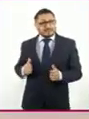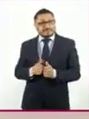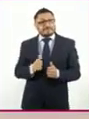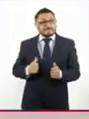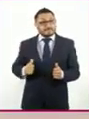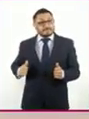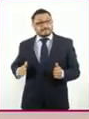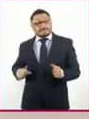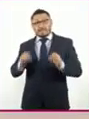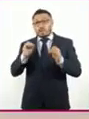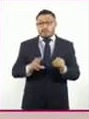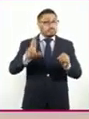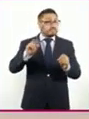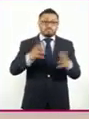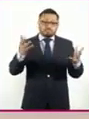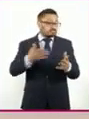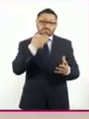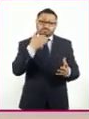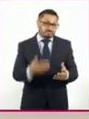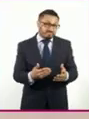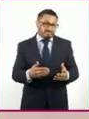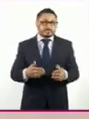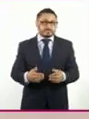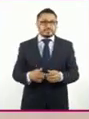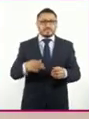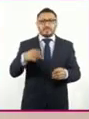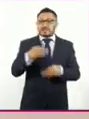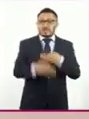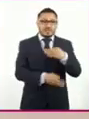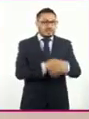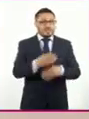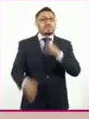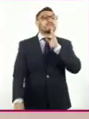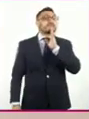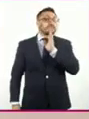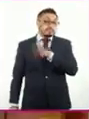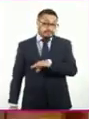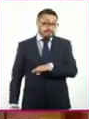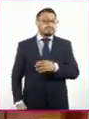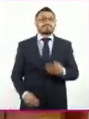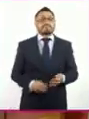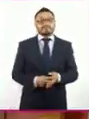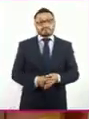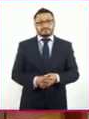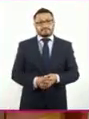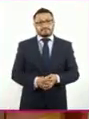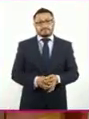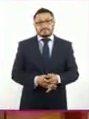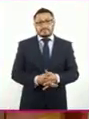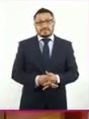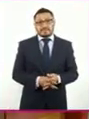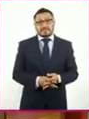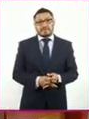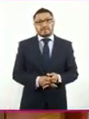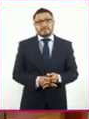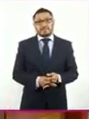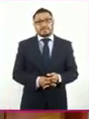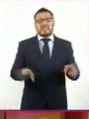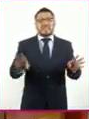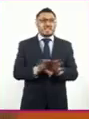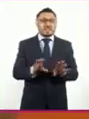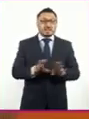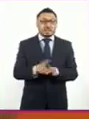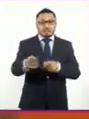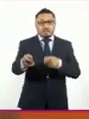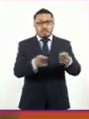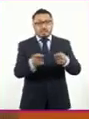o de que no se realice adecuadamente, todo el proceso se vería afectado. ¿Y cómo pueden llevar el